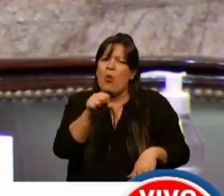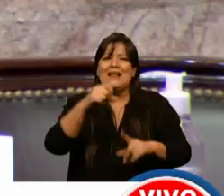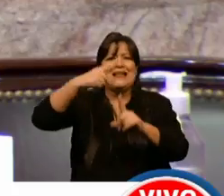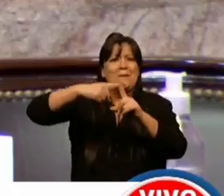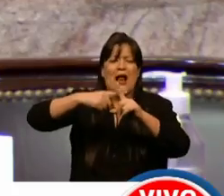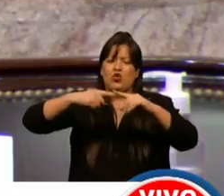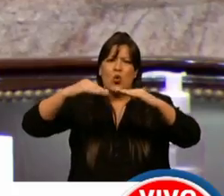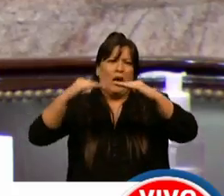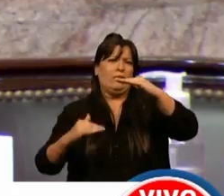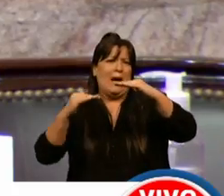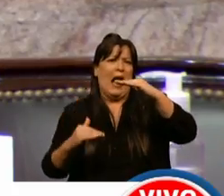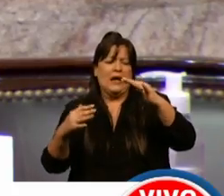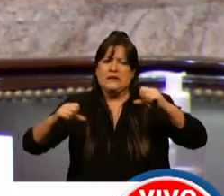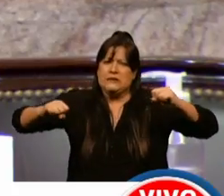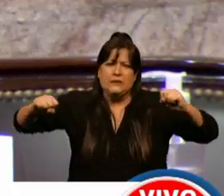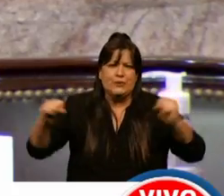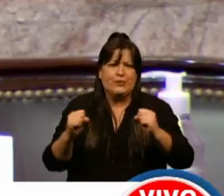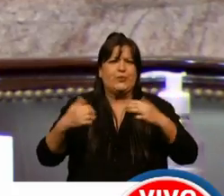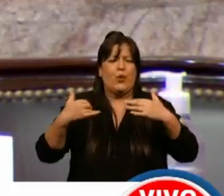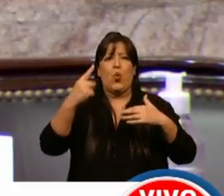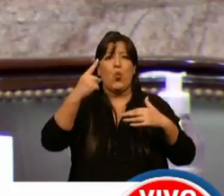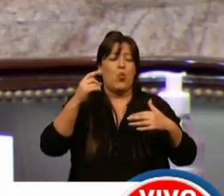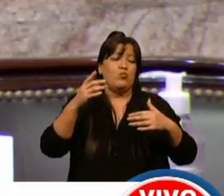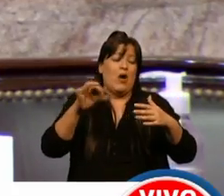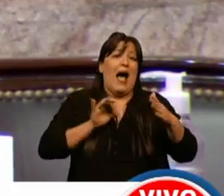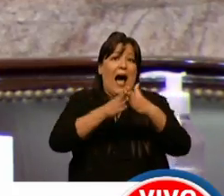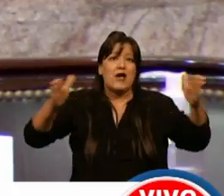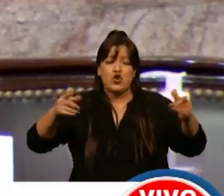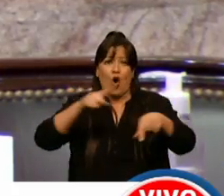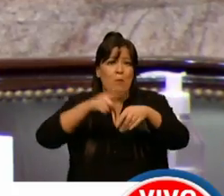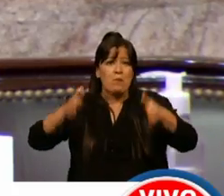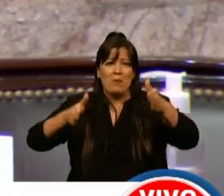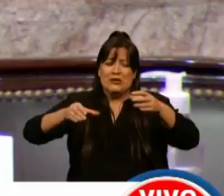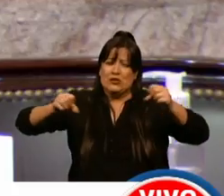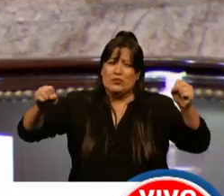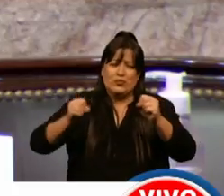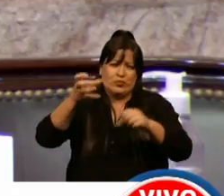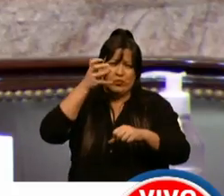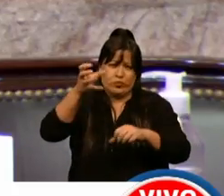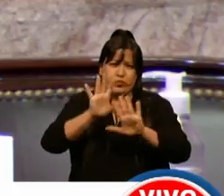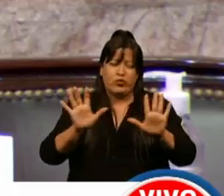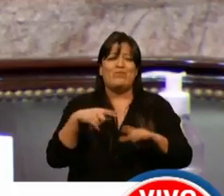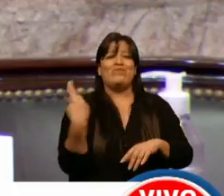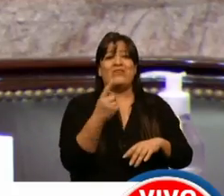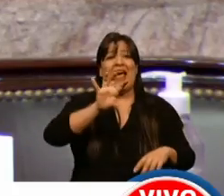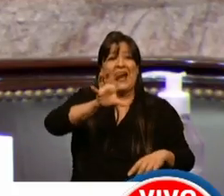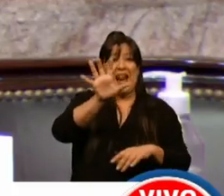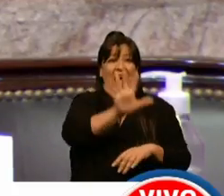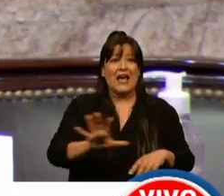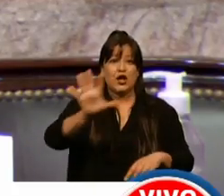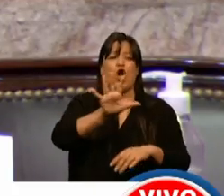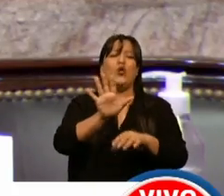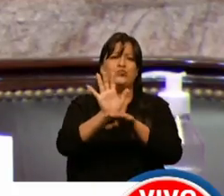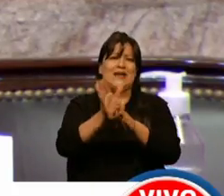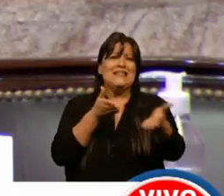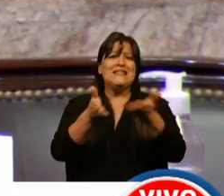bajas durante gran lapso del año hecho que hace que nuestra región este servicio sea